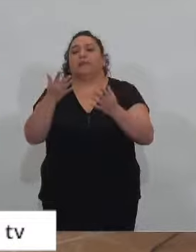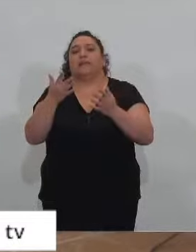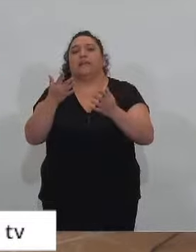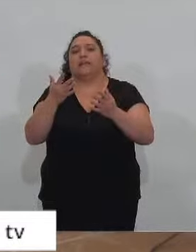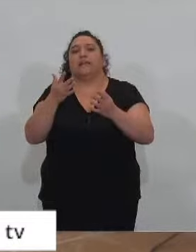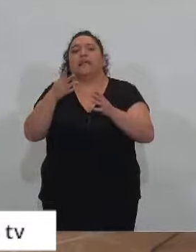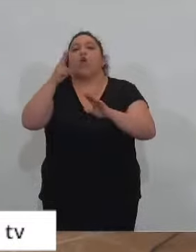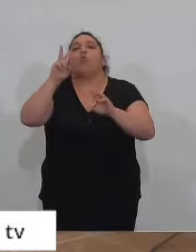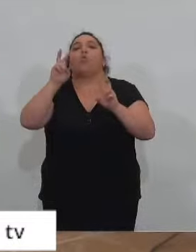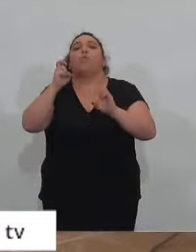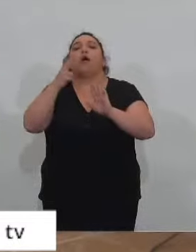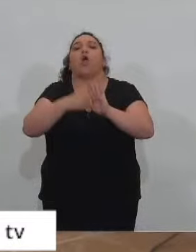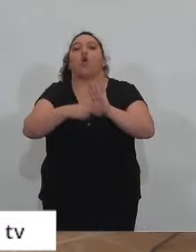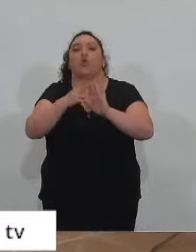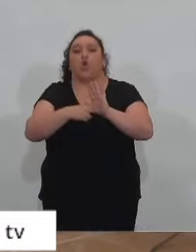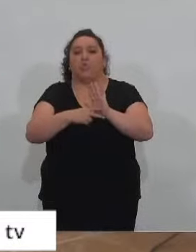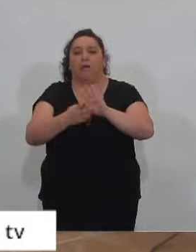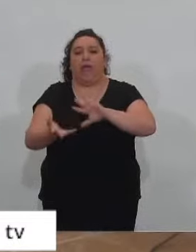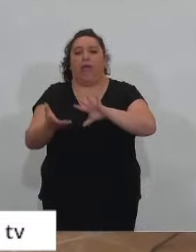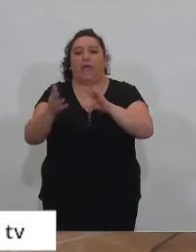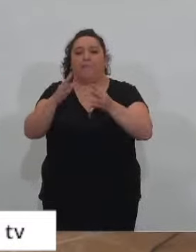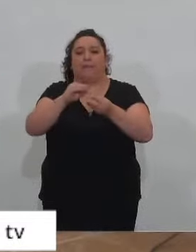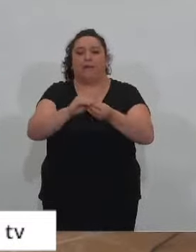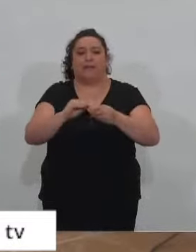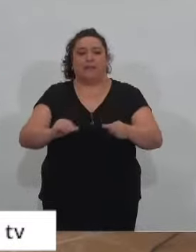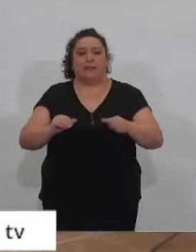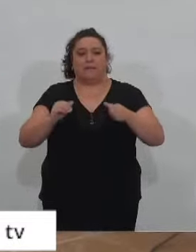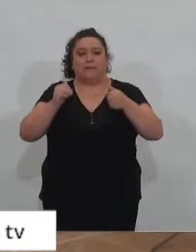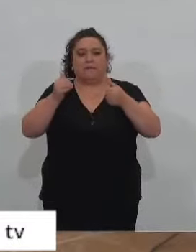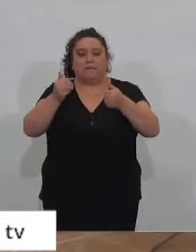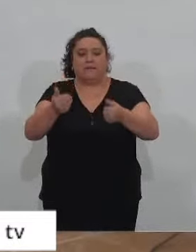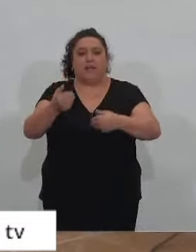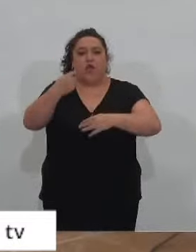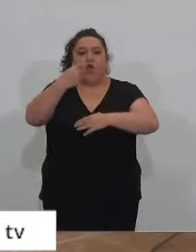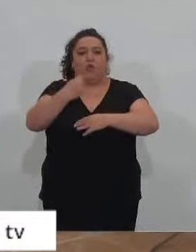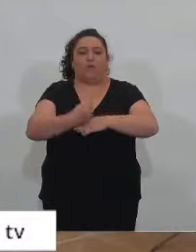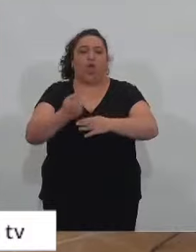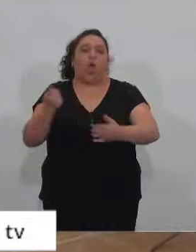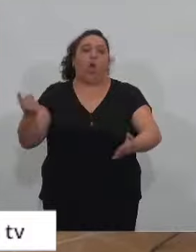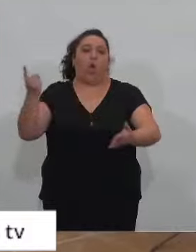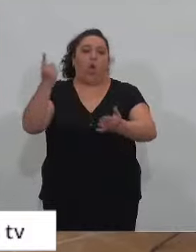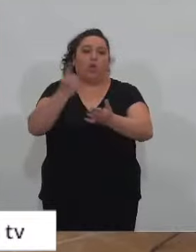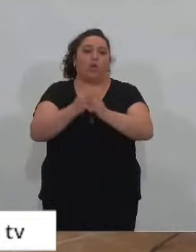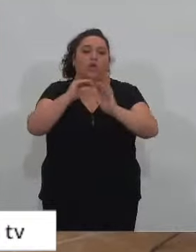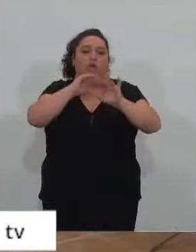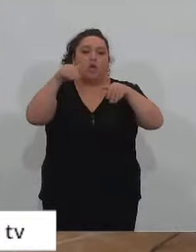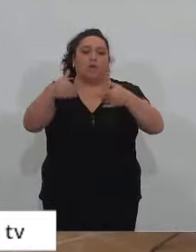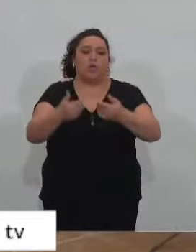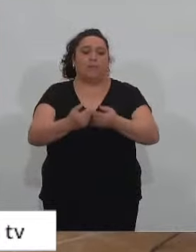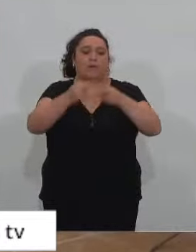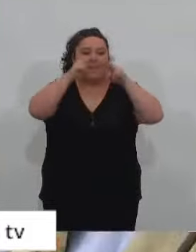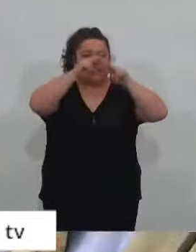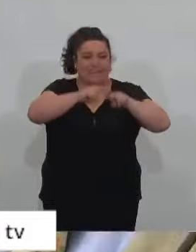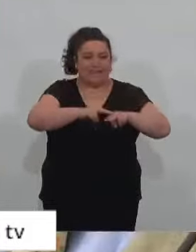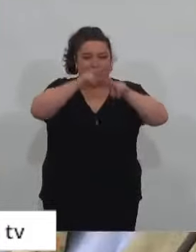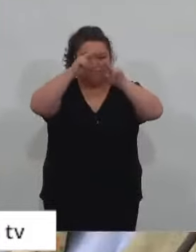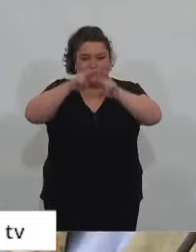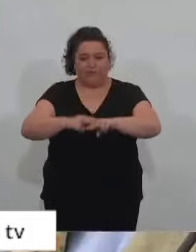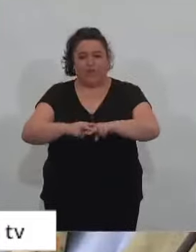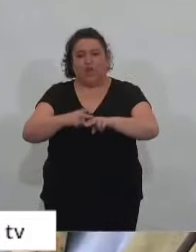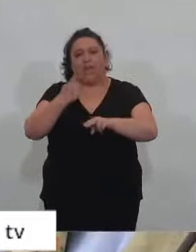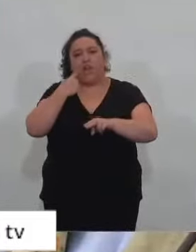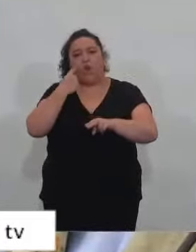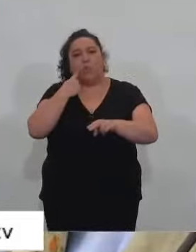la normativa, obliga a una nueva inspección por parte de, que no es una inspección, realmente es una auditoría lo que nos hacen en el mes de marzo. En esa